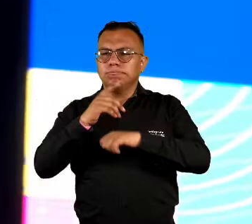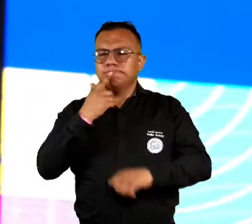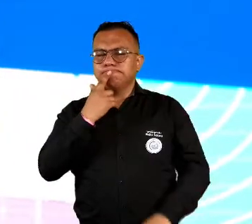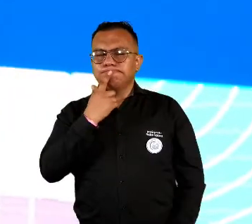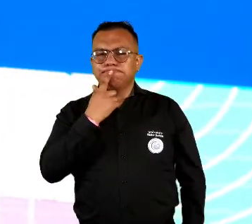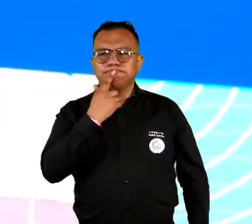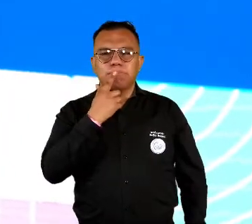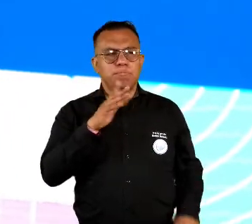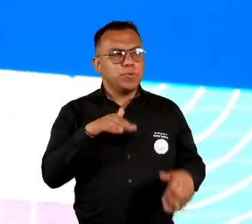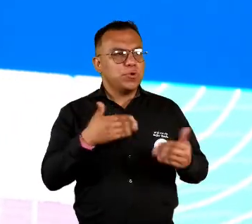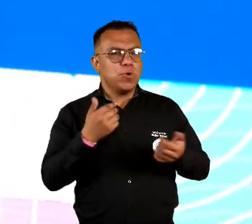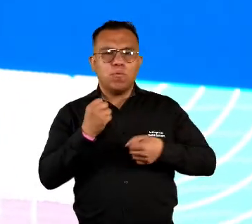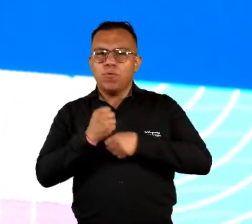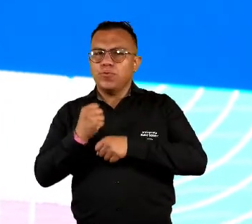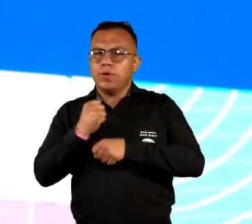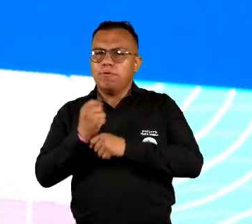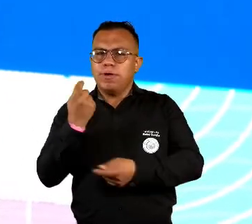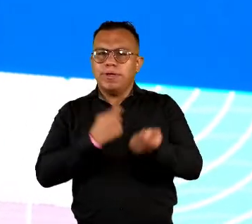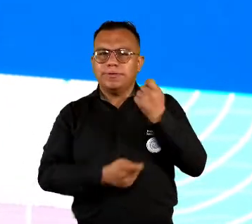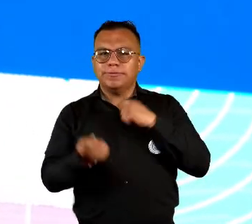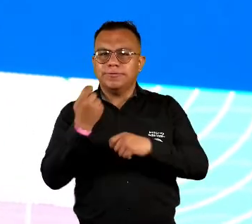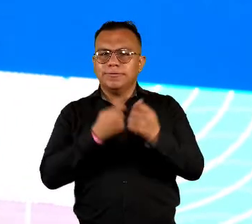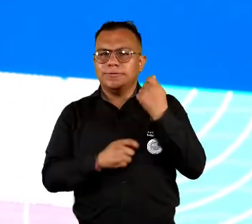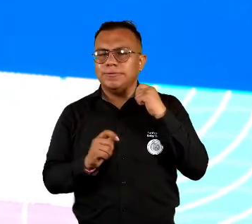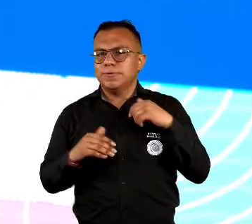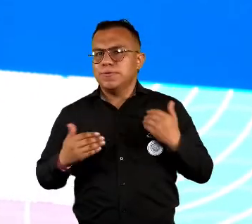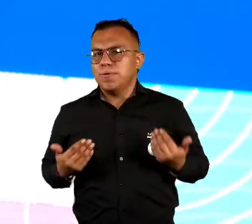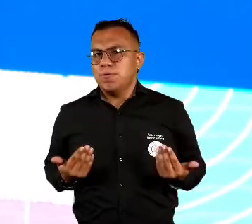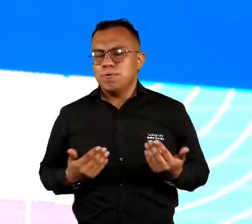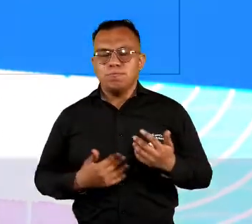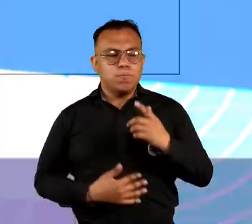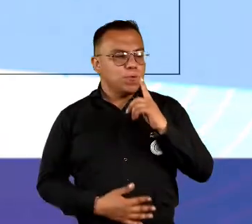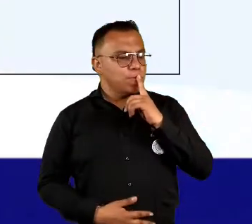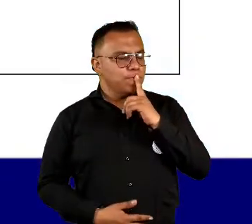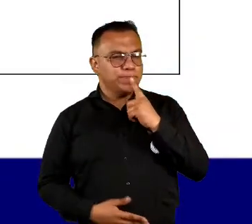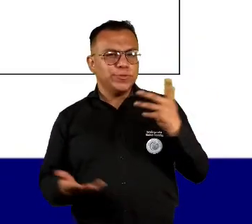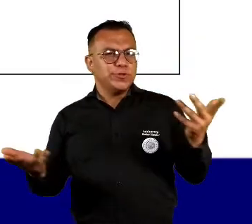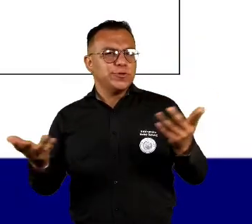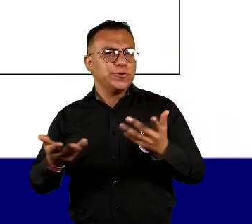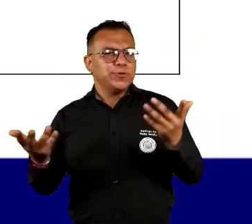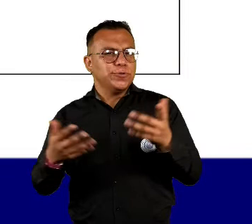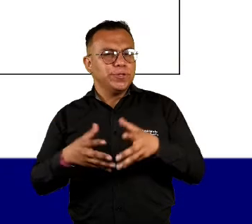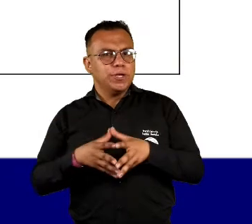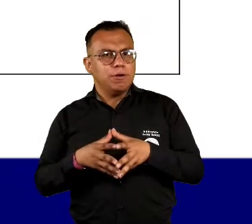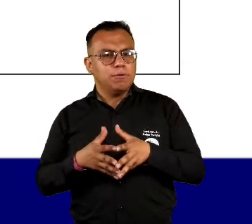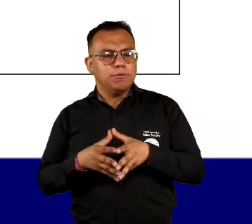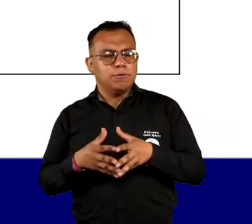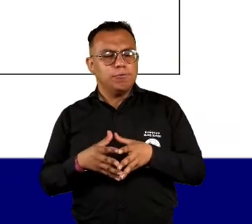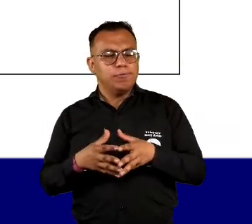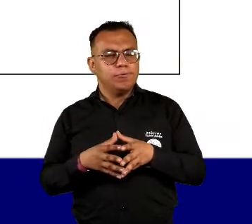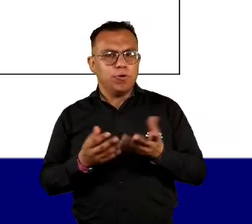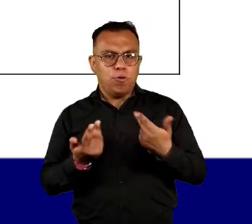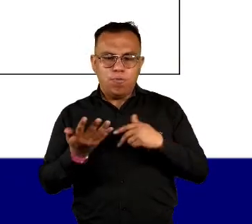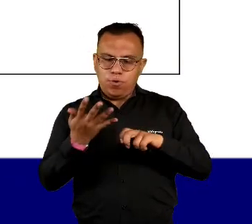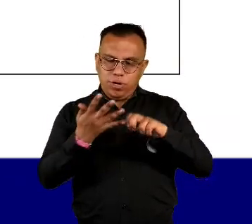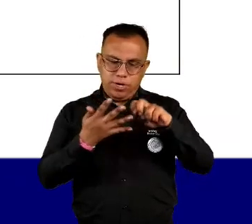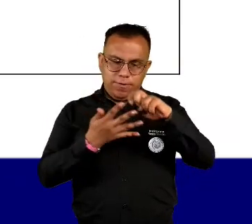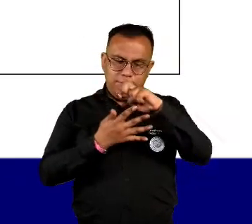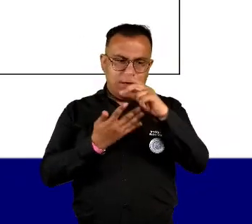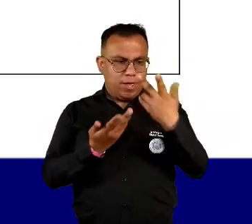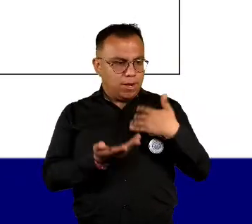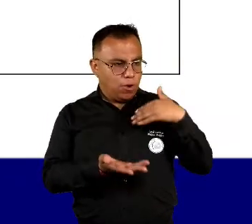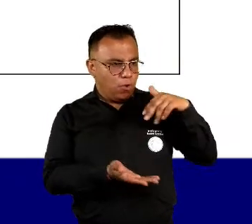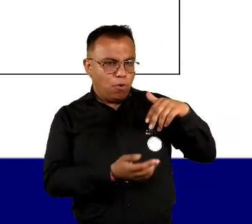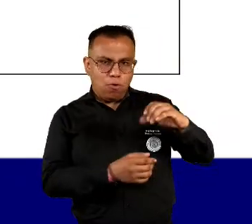cómo vamos a trabajar el negocio Cómo no vamos a ver en dónde nos vamos a posicionar con